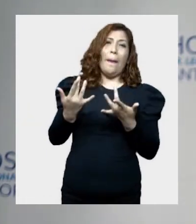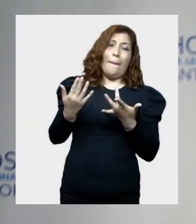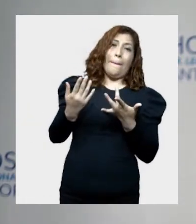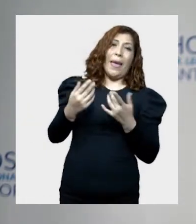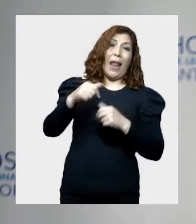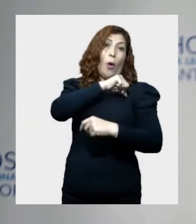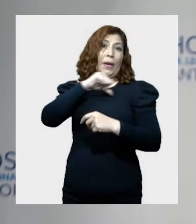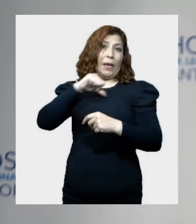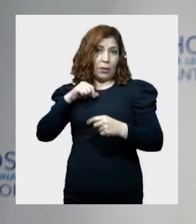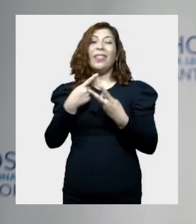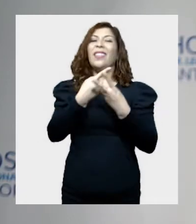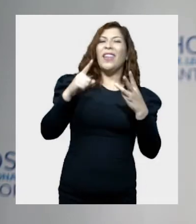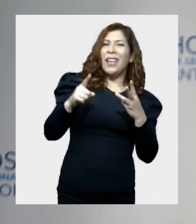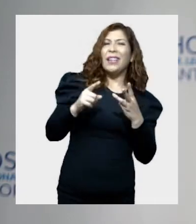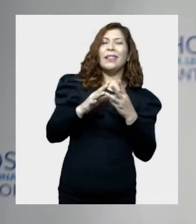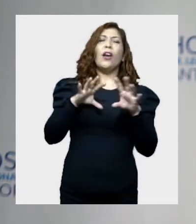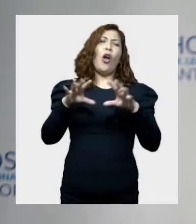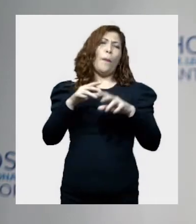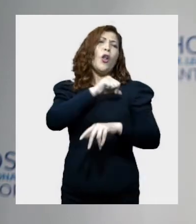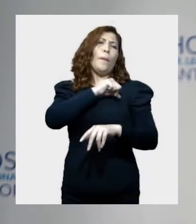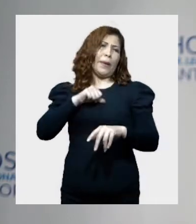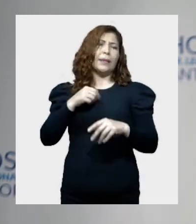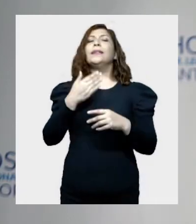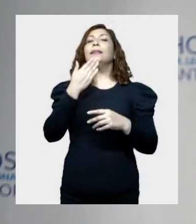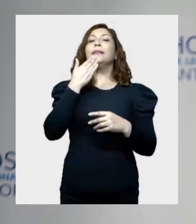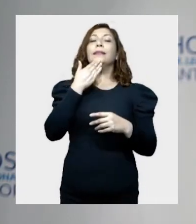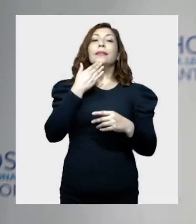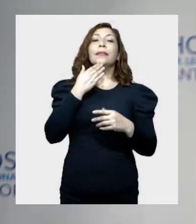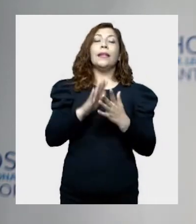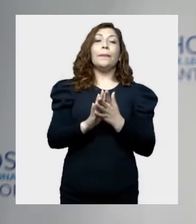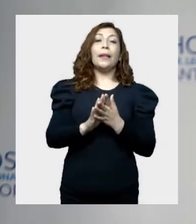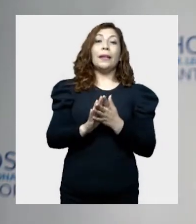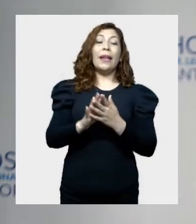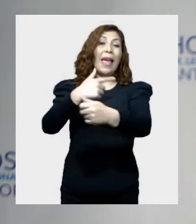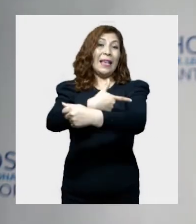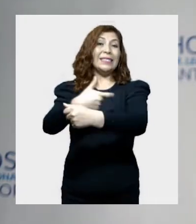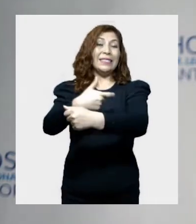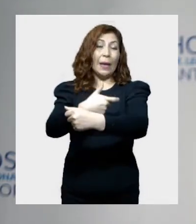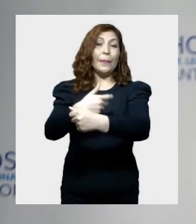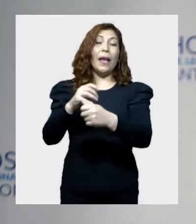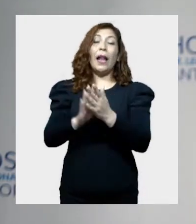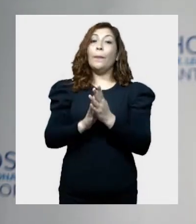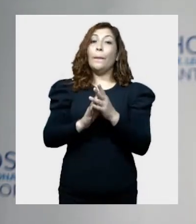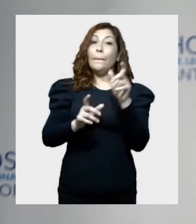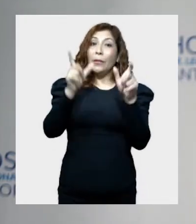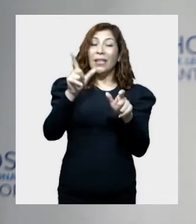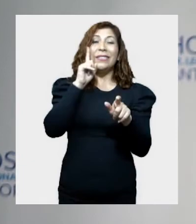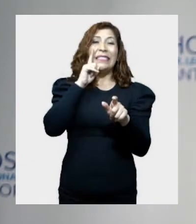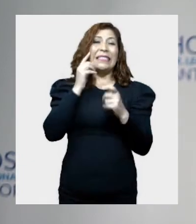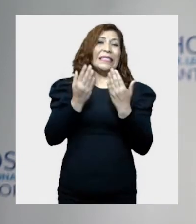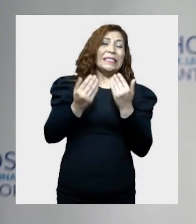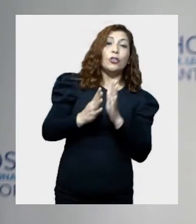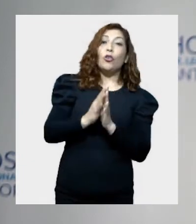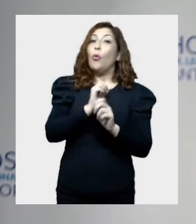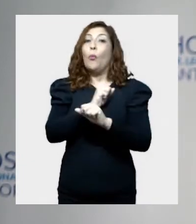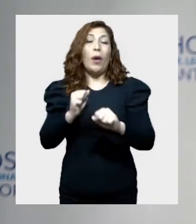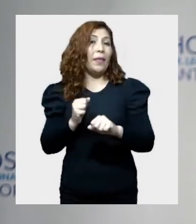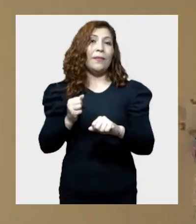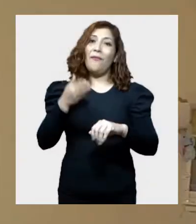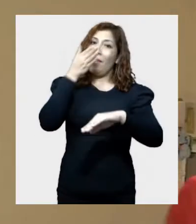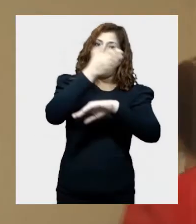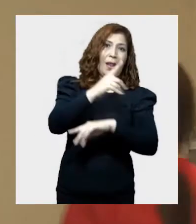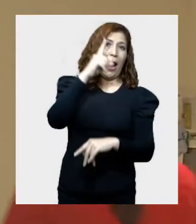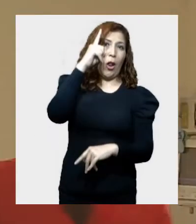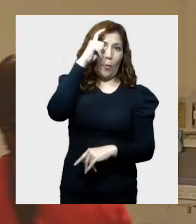de las diferentes especialidades, y también los exámenes de aquellos pacientes con dependencia severa que no pueden acudir a nuestro